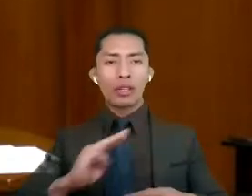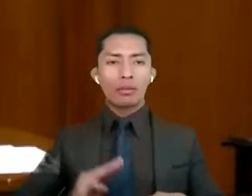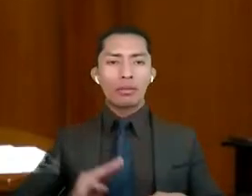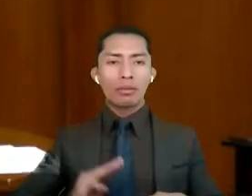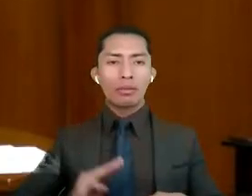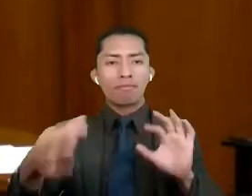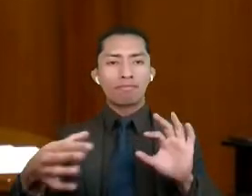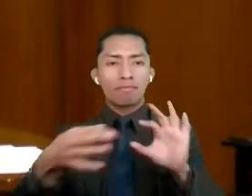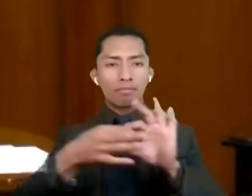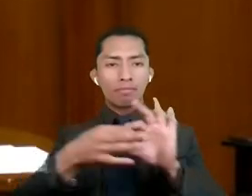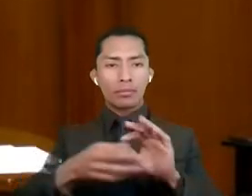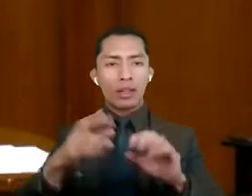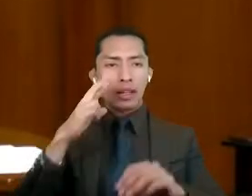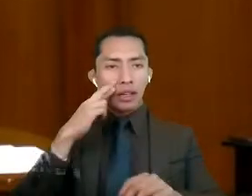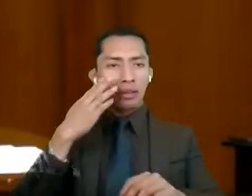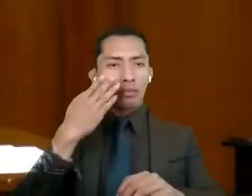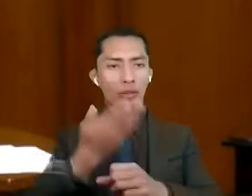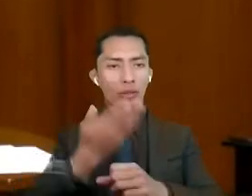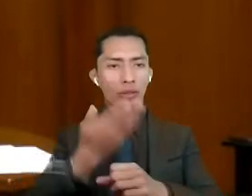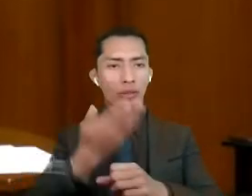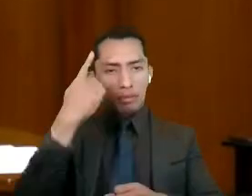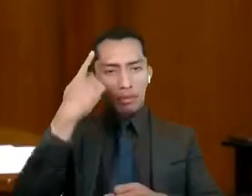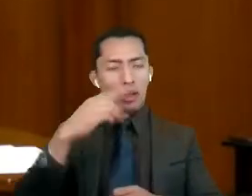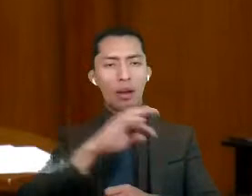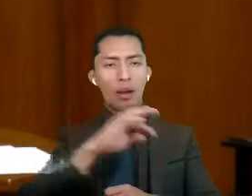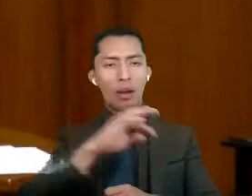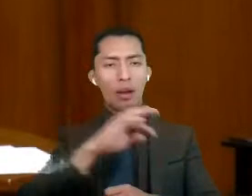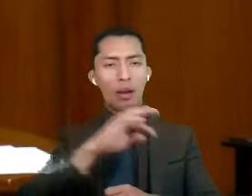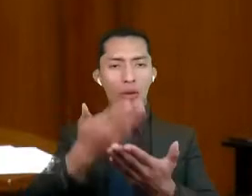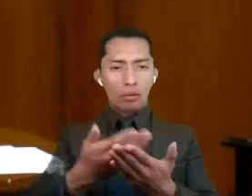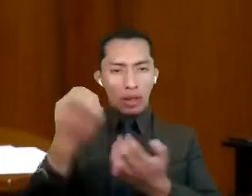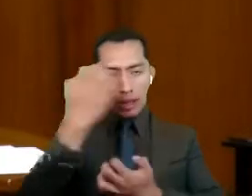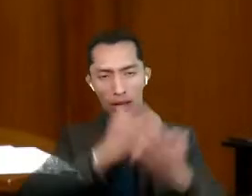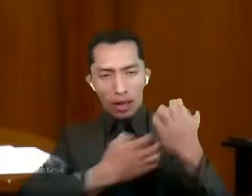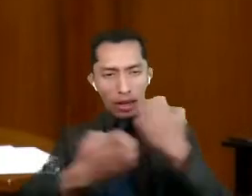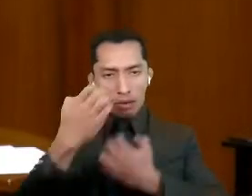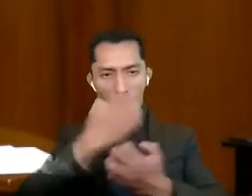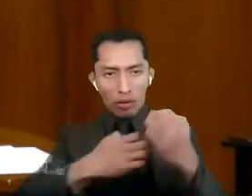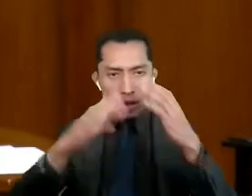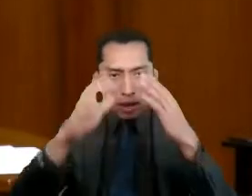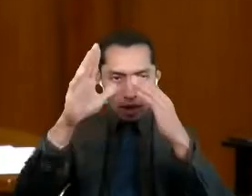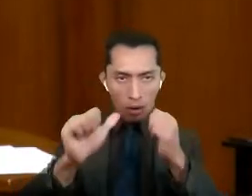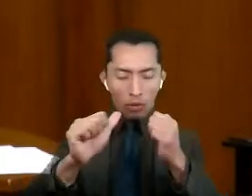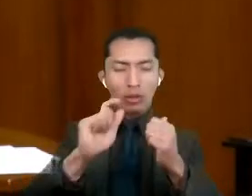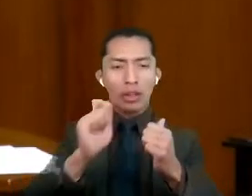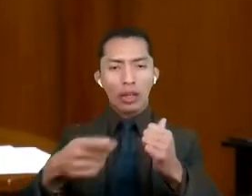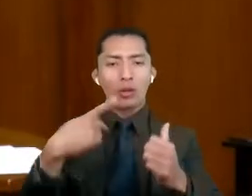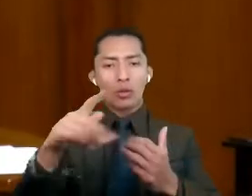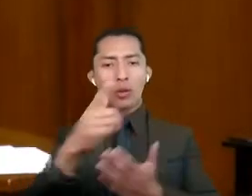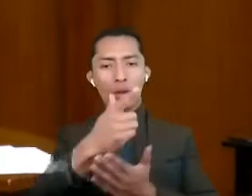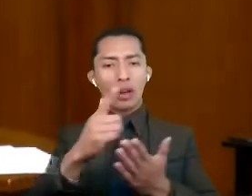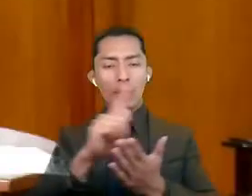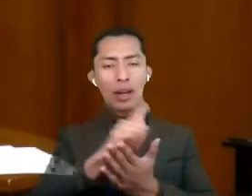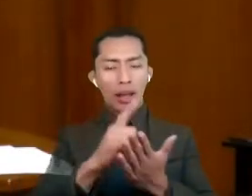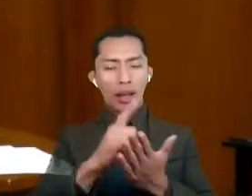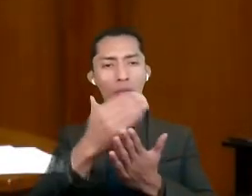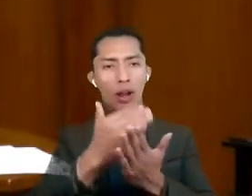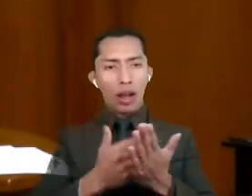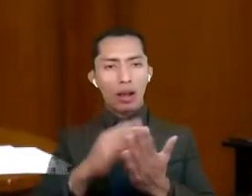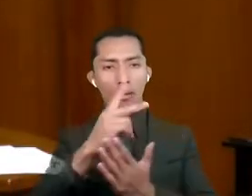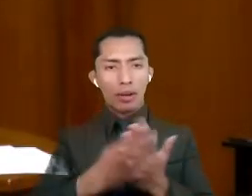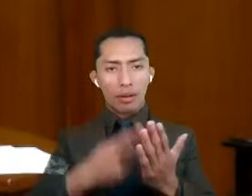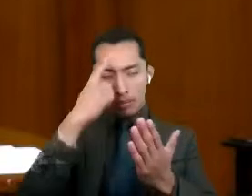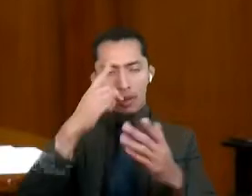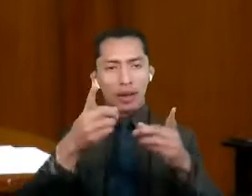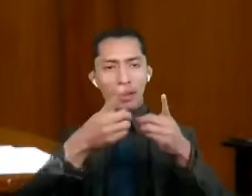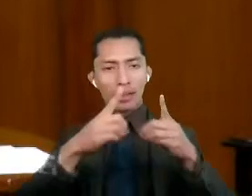coordinación responsable de proponer, evaluar, acordar e implementar las políticas públicas de desarrollo